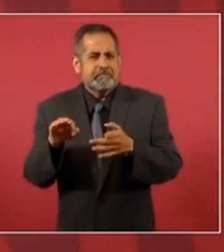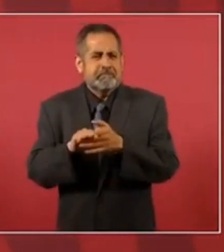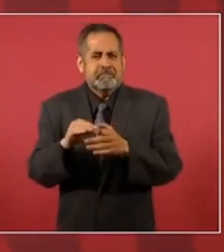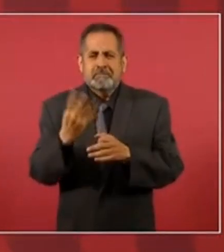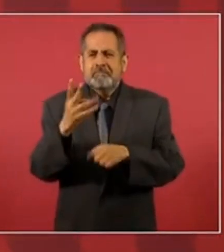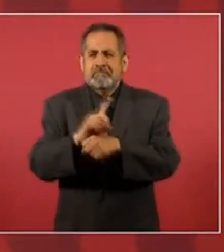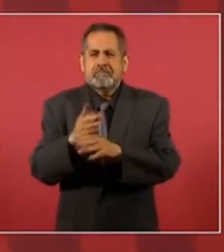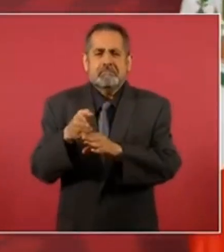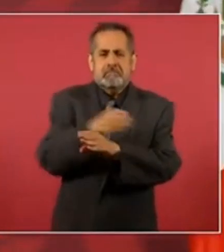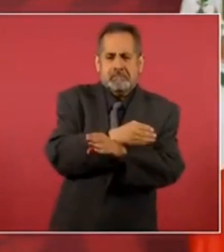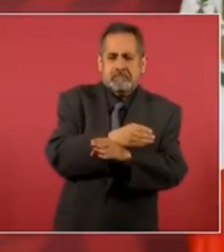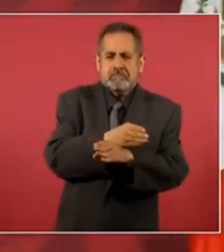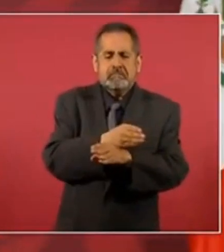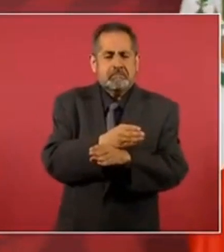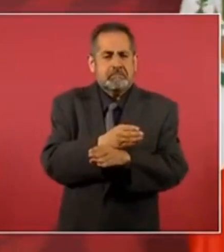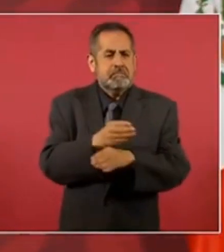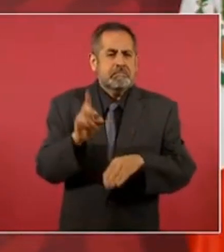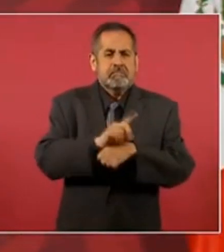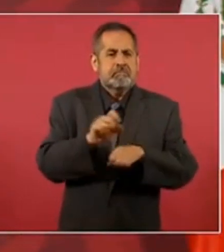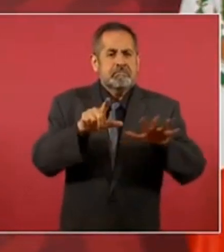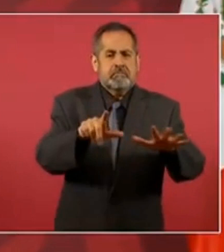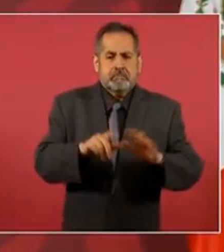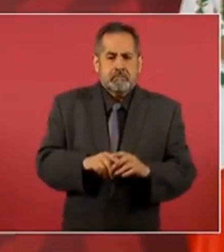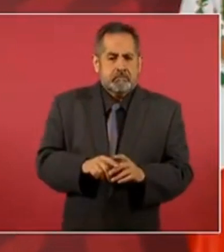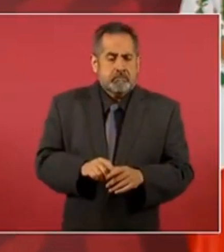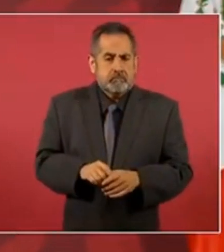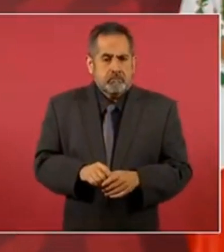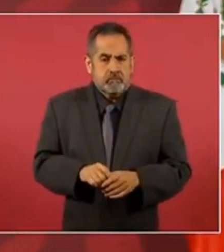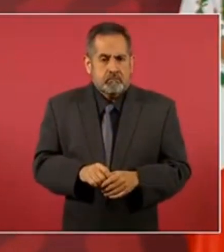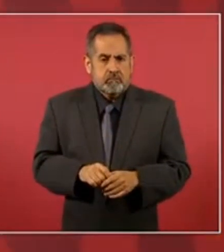son 4 días. Entonces, nada más sería un evento, no serían 2 días.